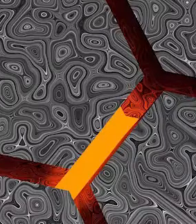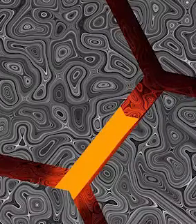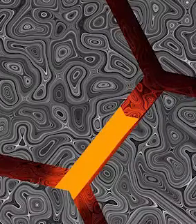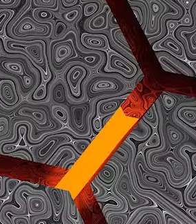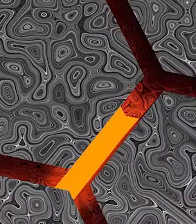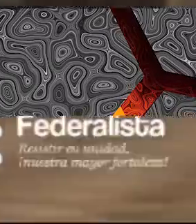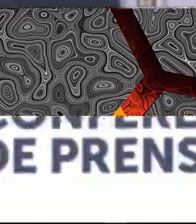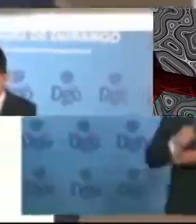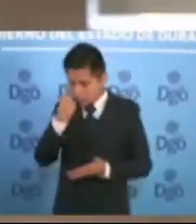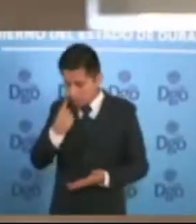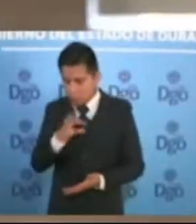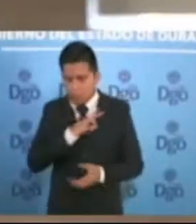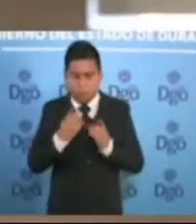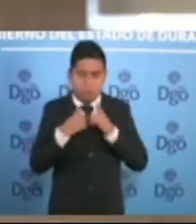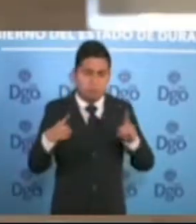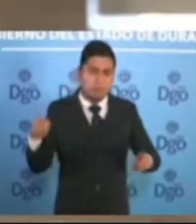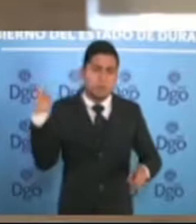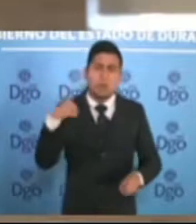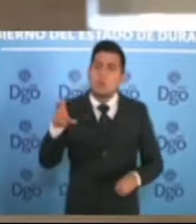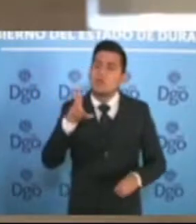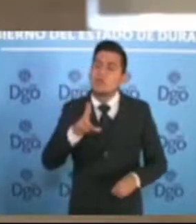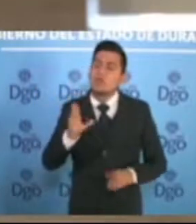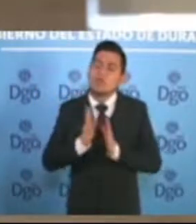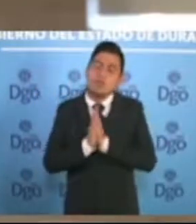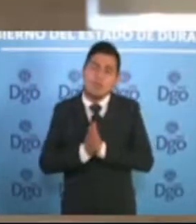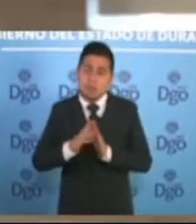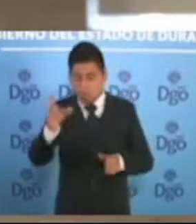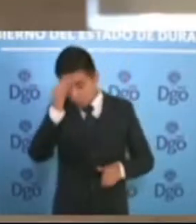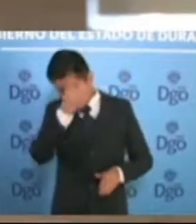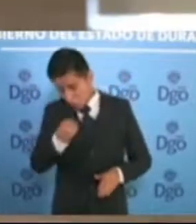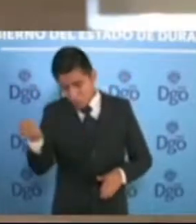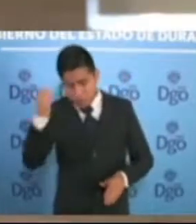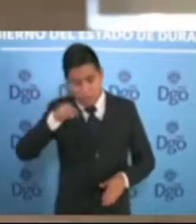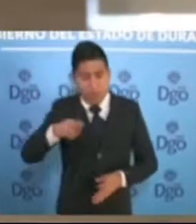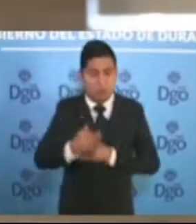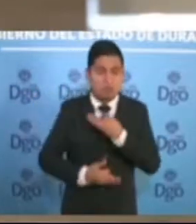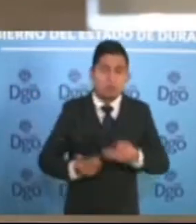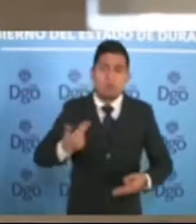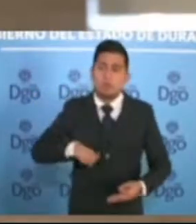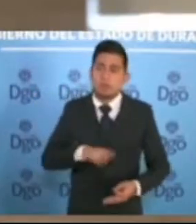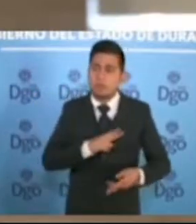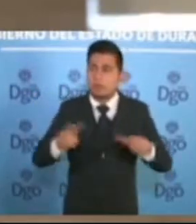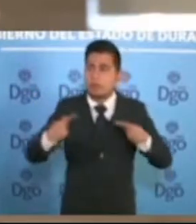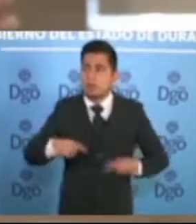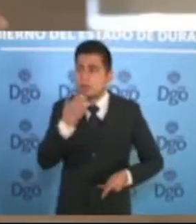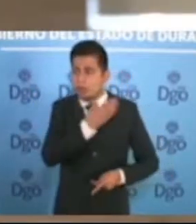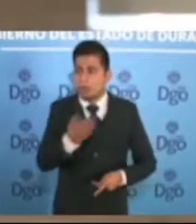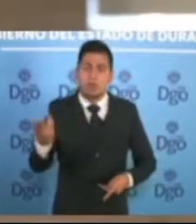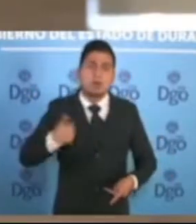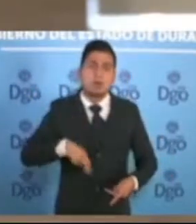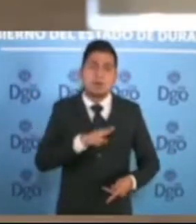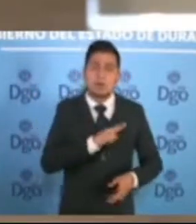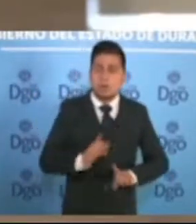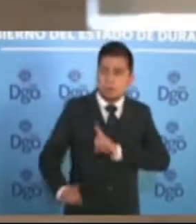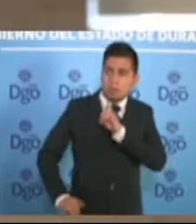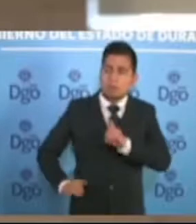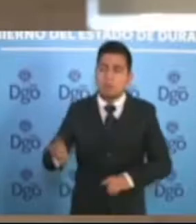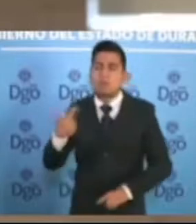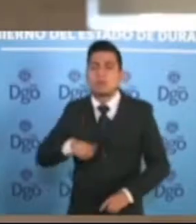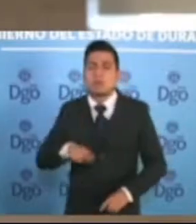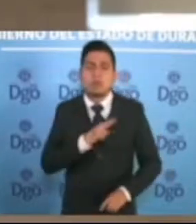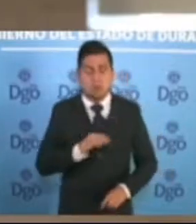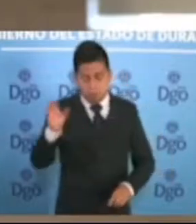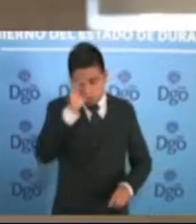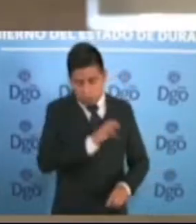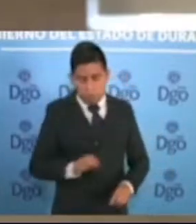Vamos a escucharlo. No dejemos solos a nuestros campesinos, a nuestros deportistas, a nuestros